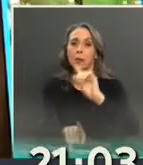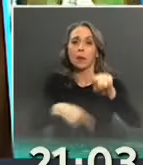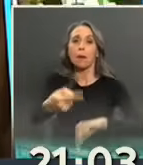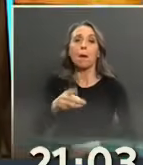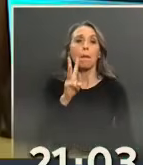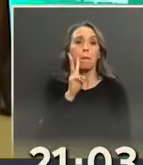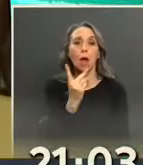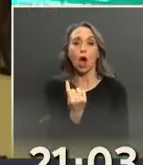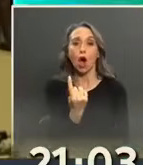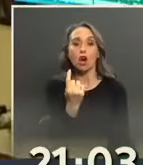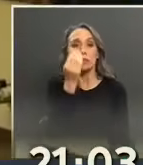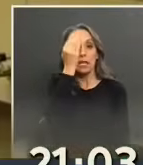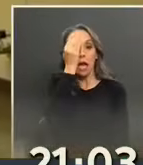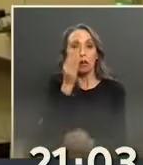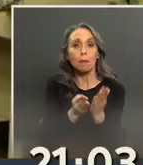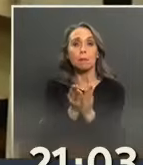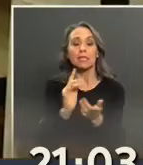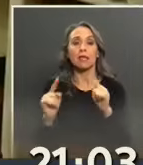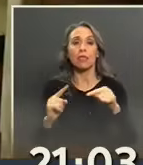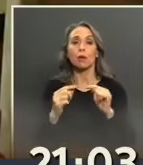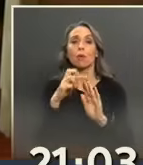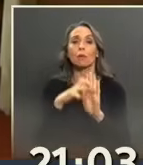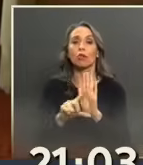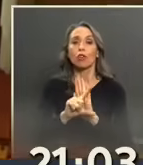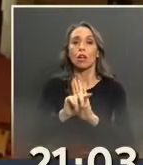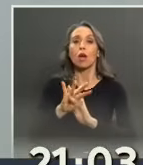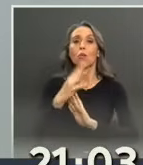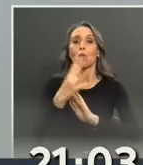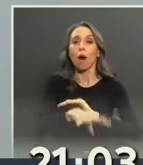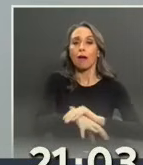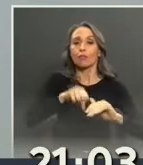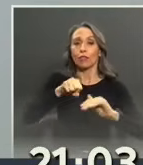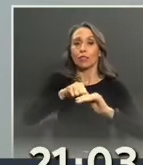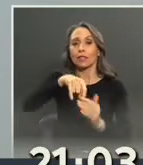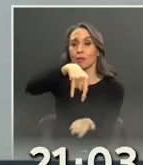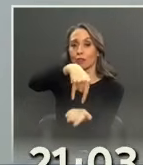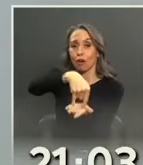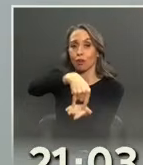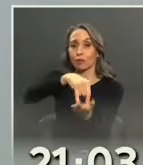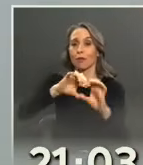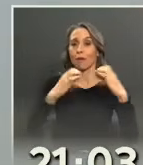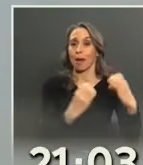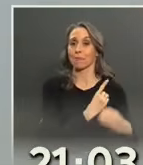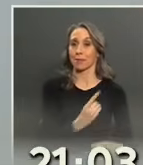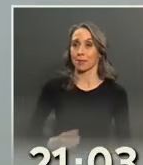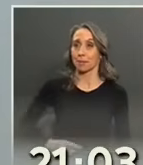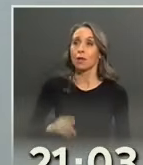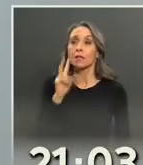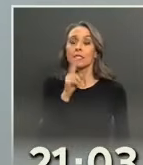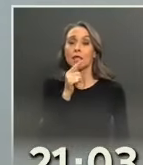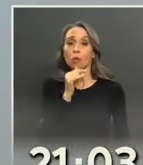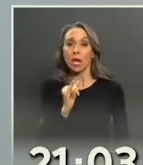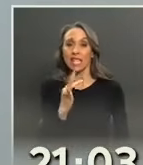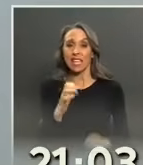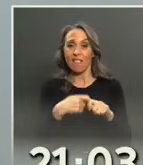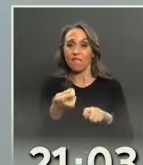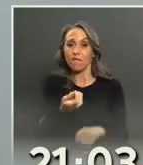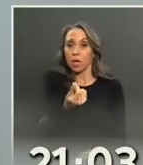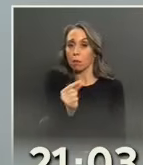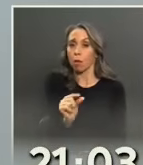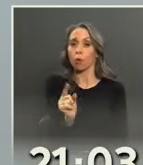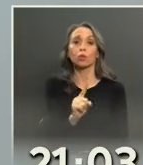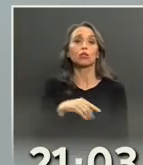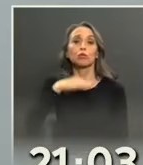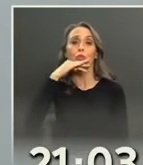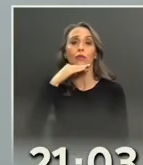11 de agosto comenzará el debate del cuarto retiro en el Congreso. Sin duda el IFE es absolutamente insuficiente. Por eso que para nosotros